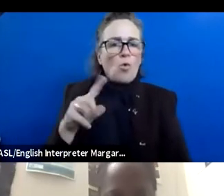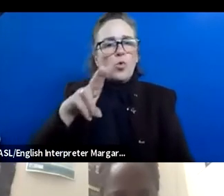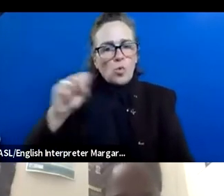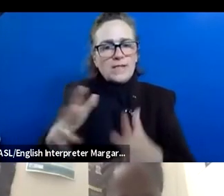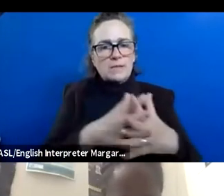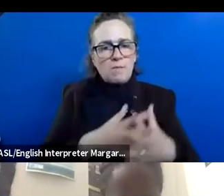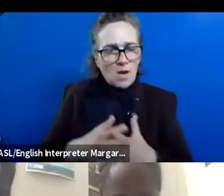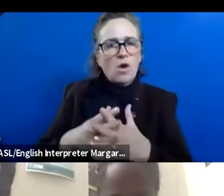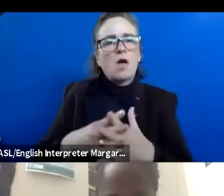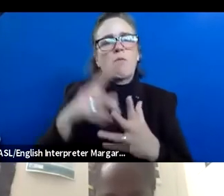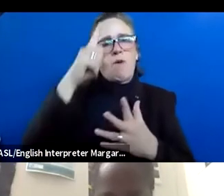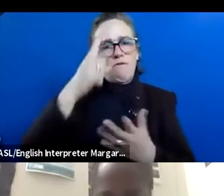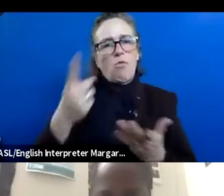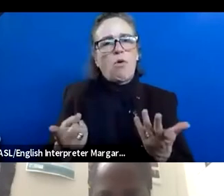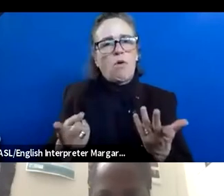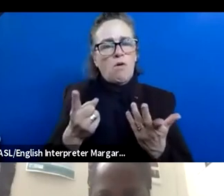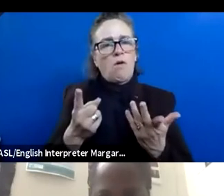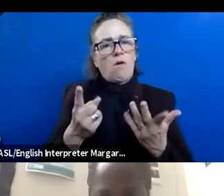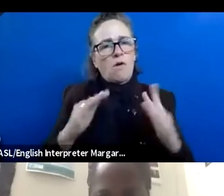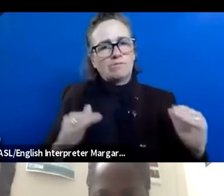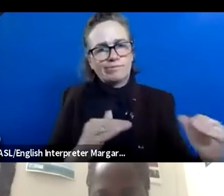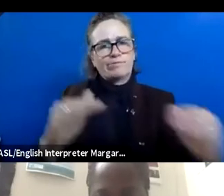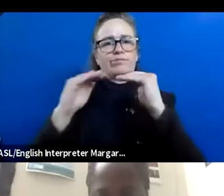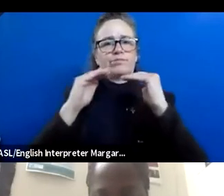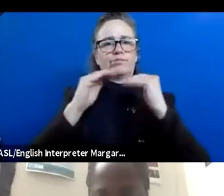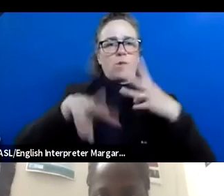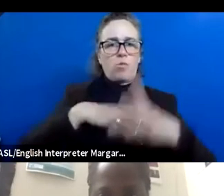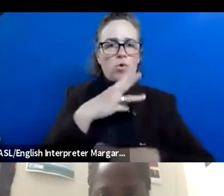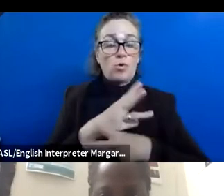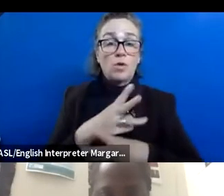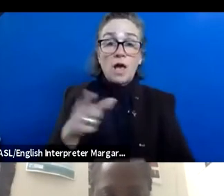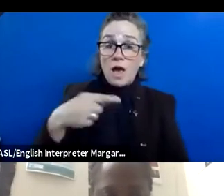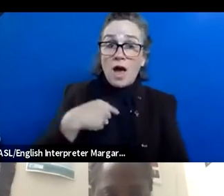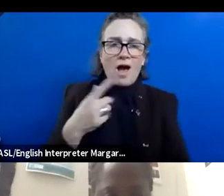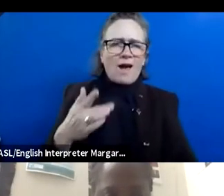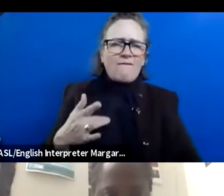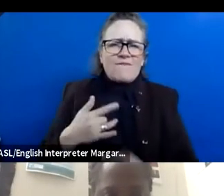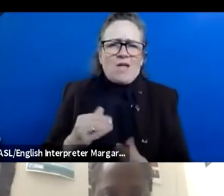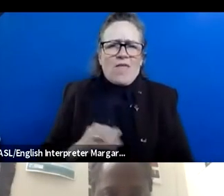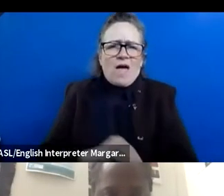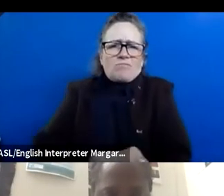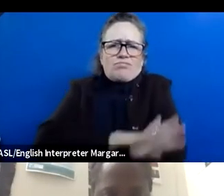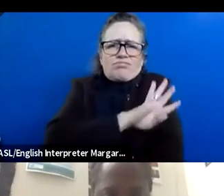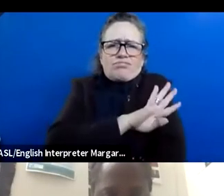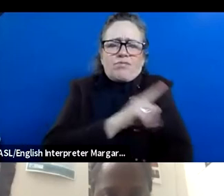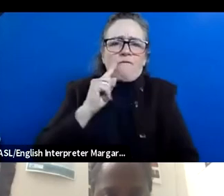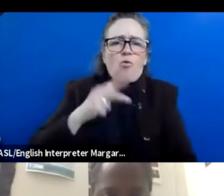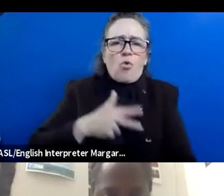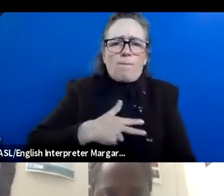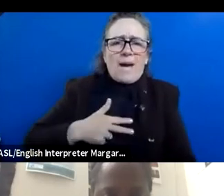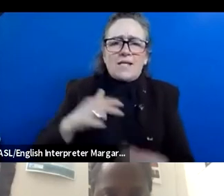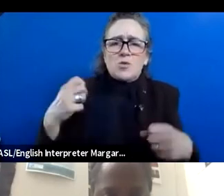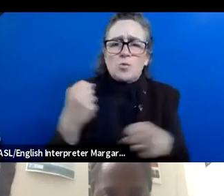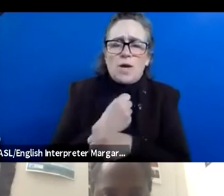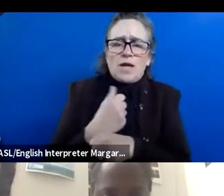sentía que cuando la gente en Estados Unidos estaba luchando porque Biden ganara, yo también sentía que era como mi propia candidatura que